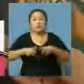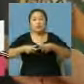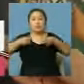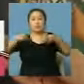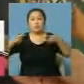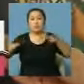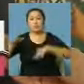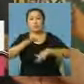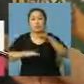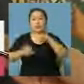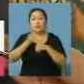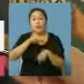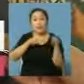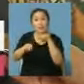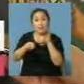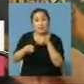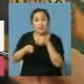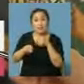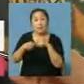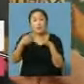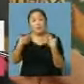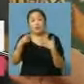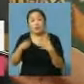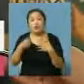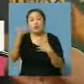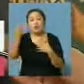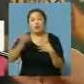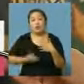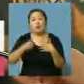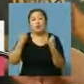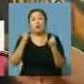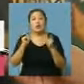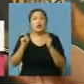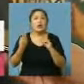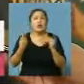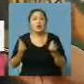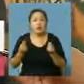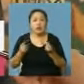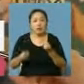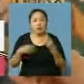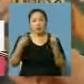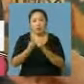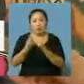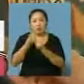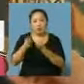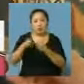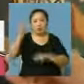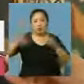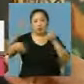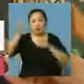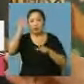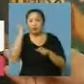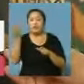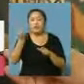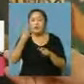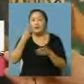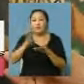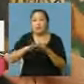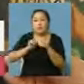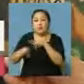un plan estratégico, una zona. Para ello hemos contado con muchos técnicos